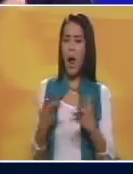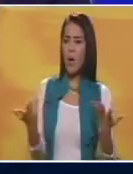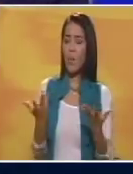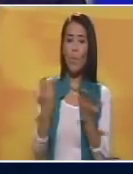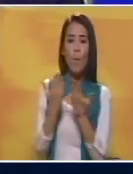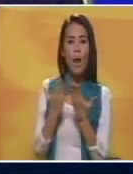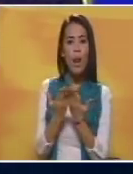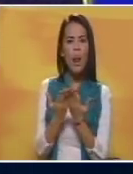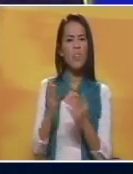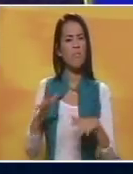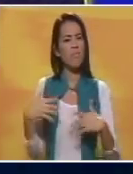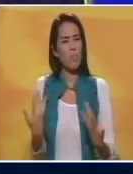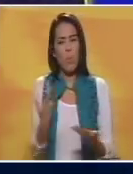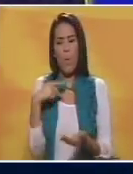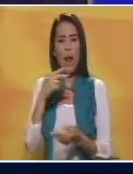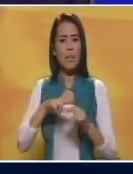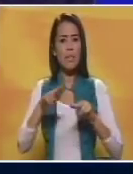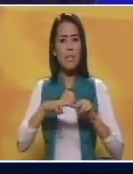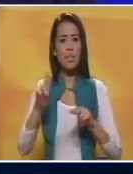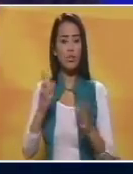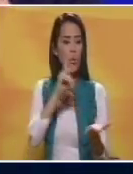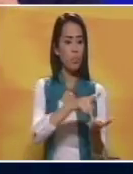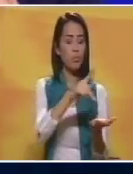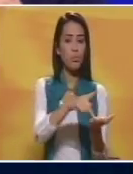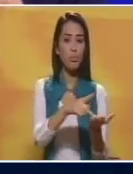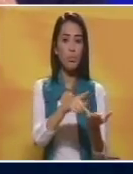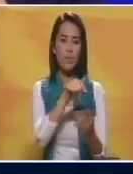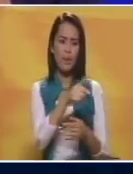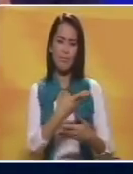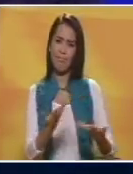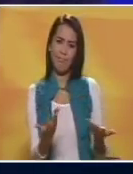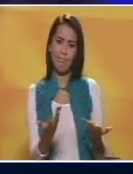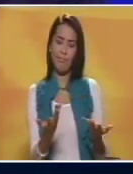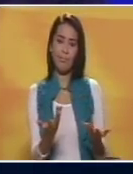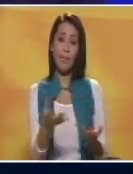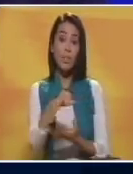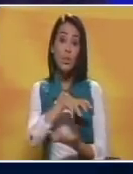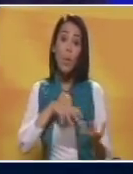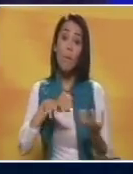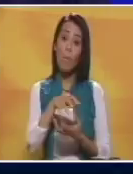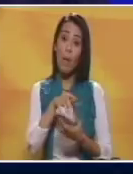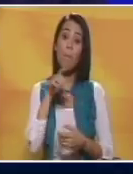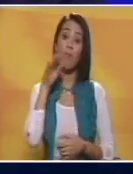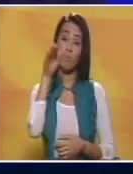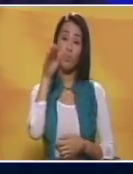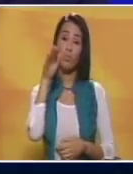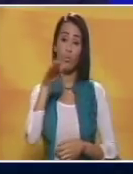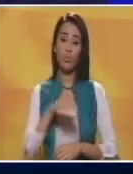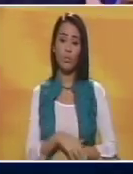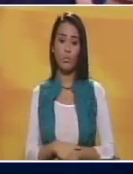niño va a ir a la escuela venezolana así? Entonces, evidentemente, esto es una crisis de futuro. Esta es la